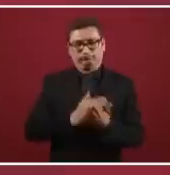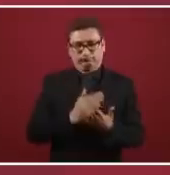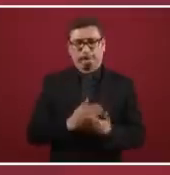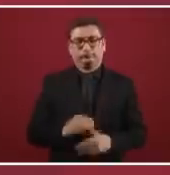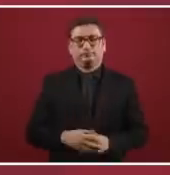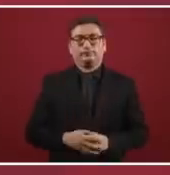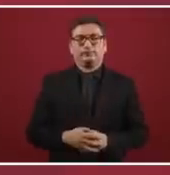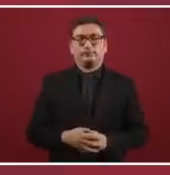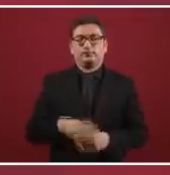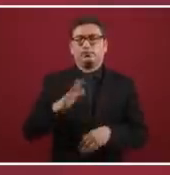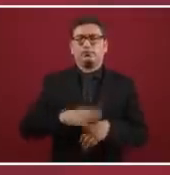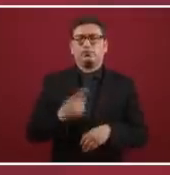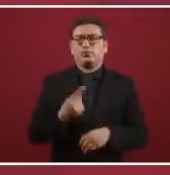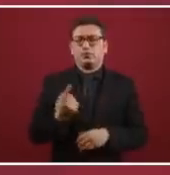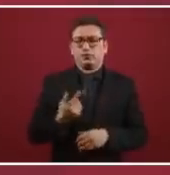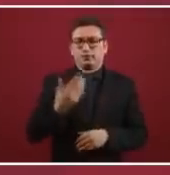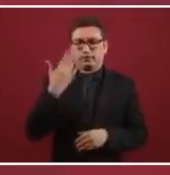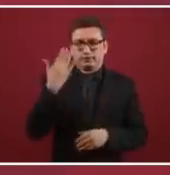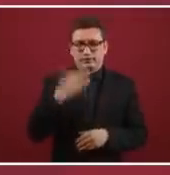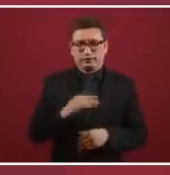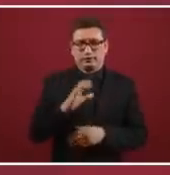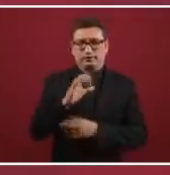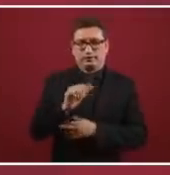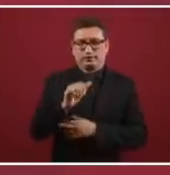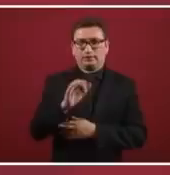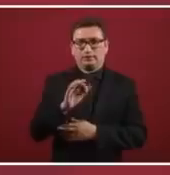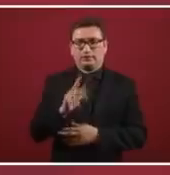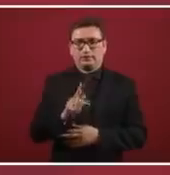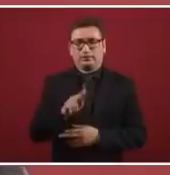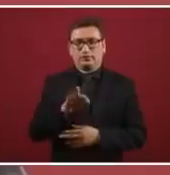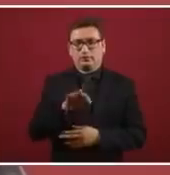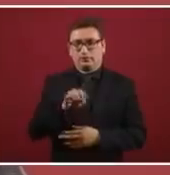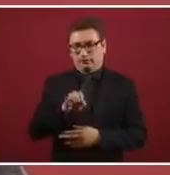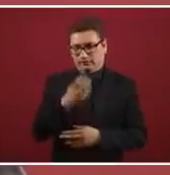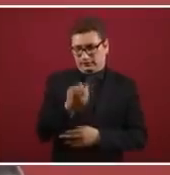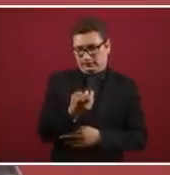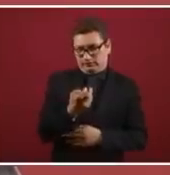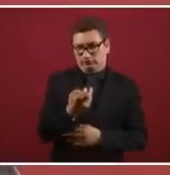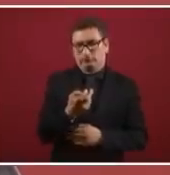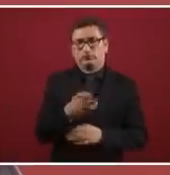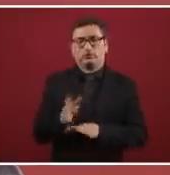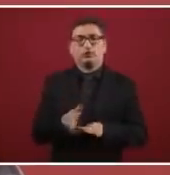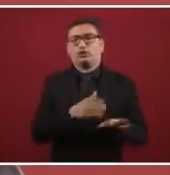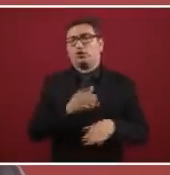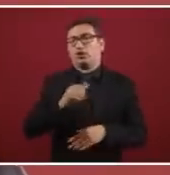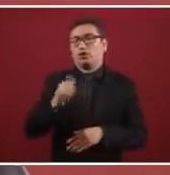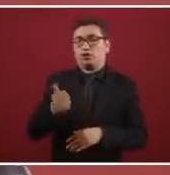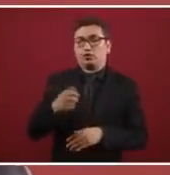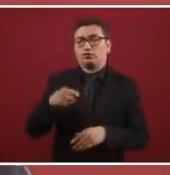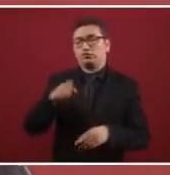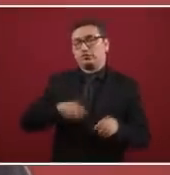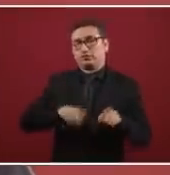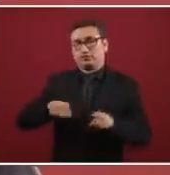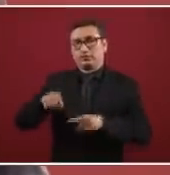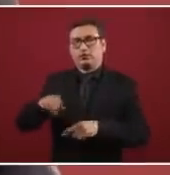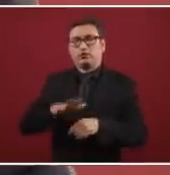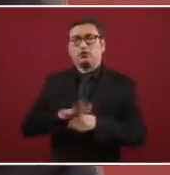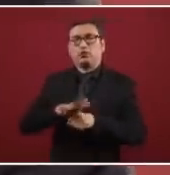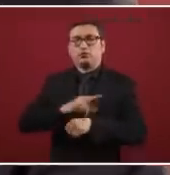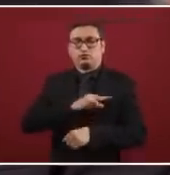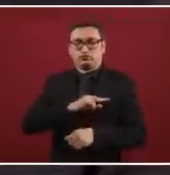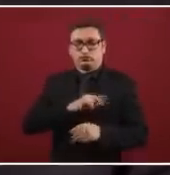Esto por lo que tiene que ver con Capufe. Sí, lo otro depende de las concesiones,